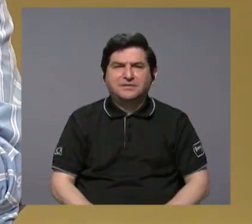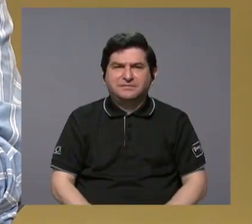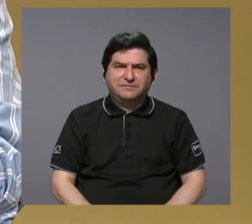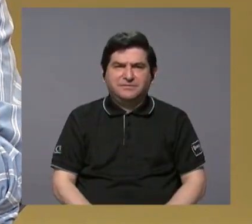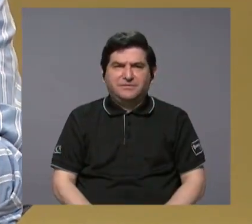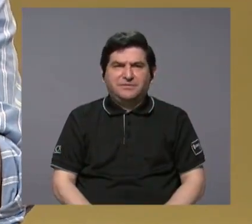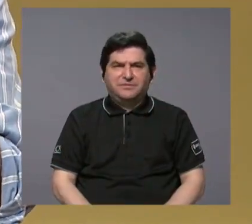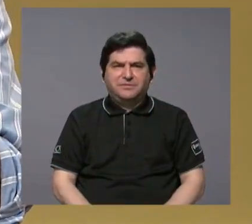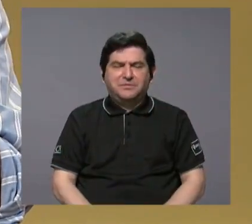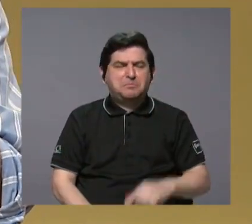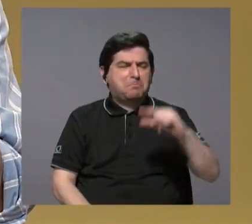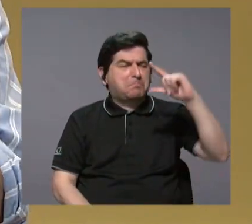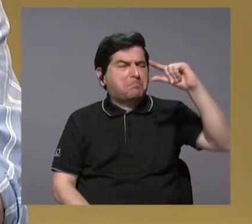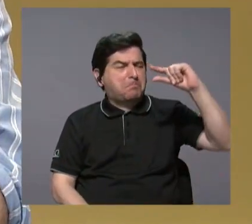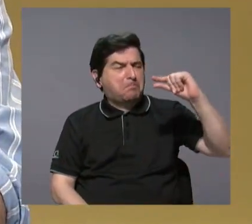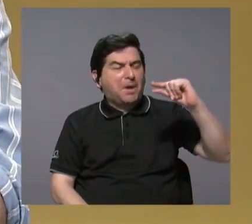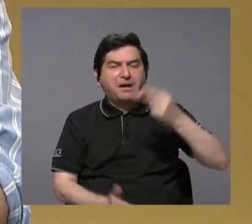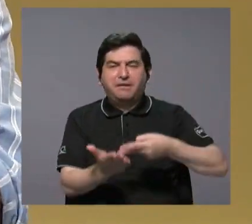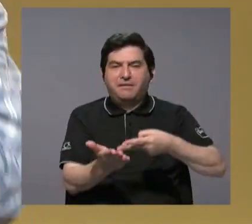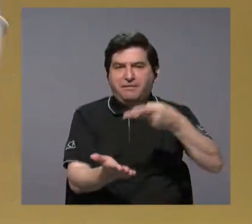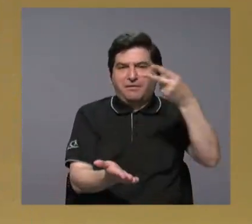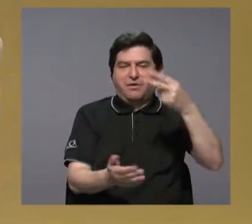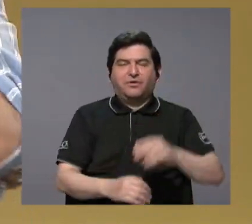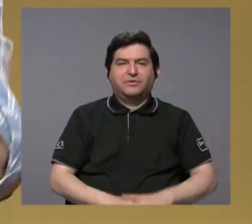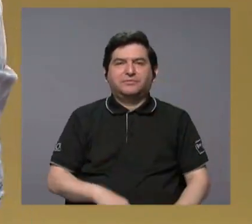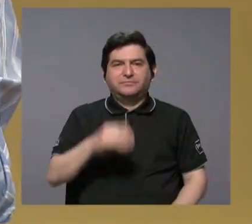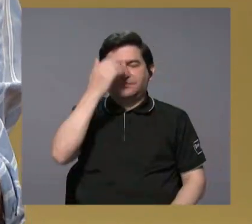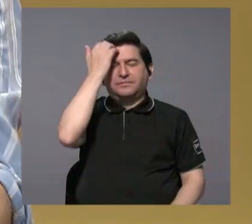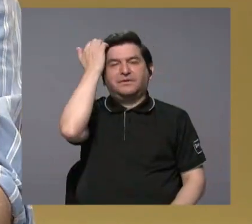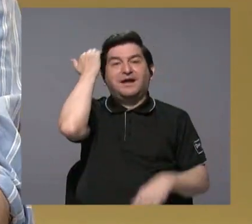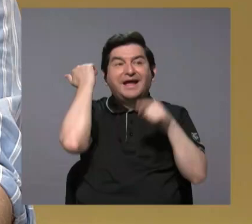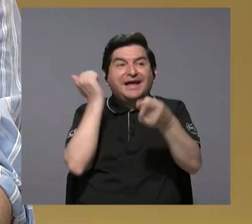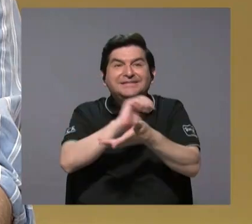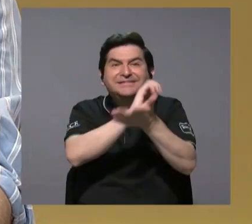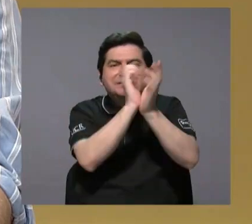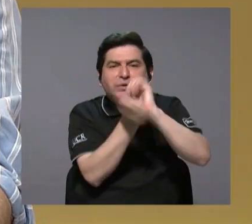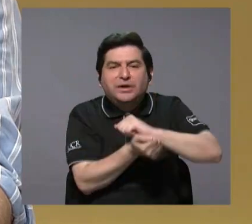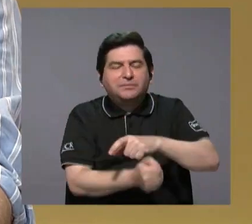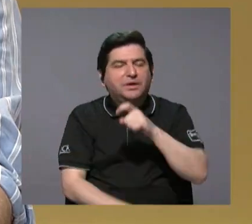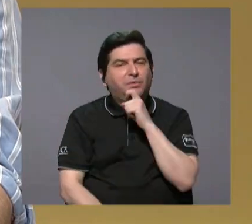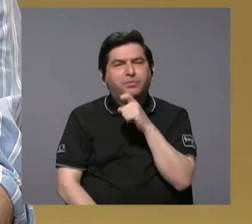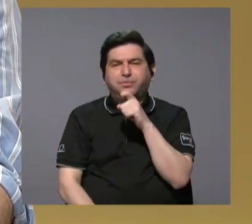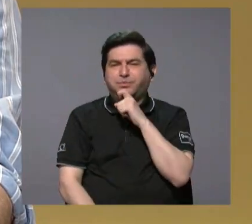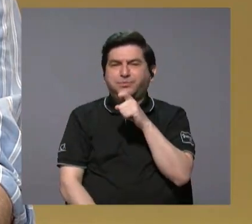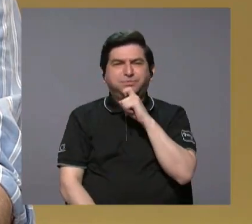digamos, mínima. Darle vuelta a eso fue muy difícil.